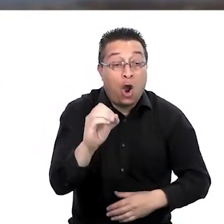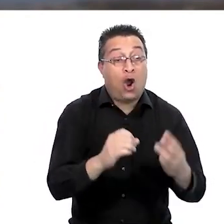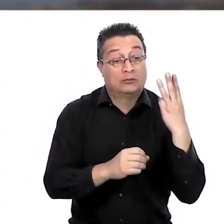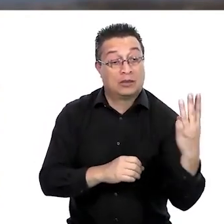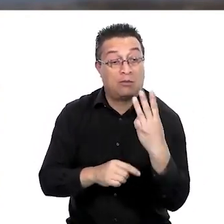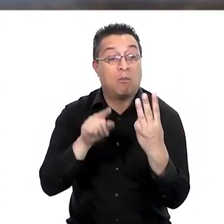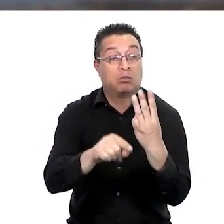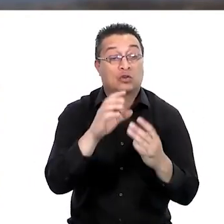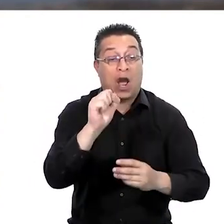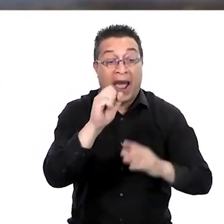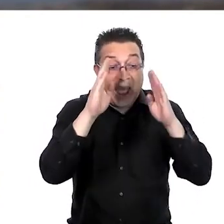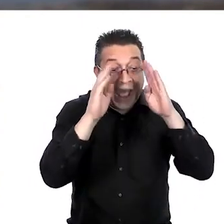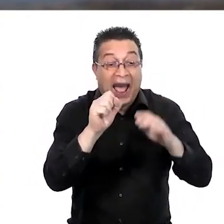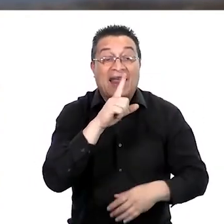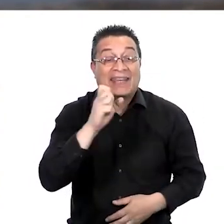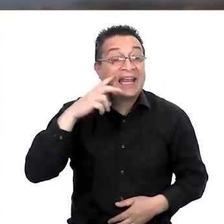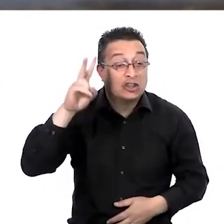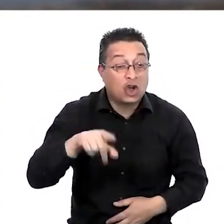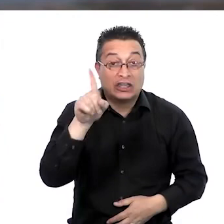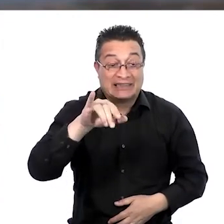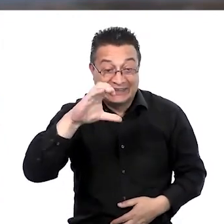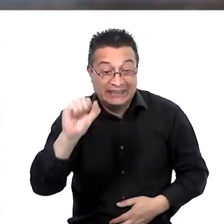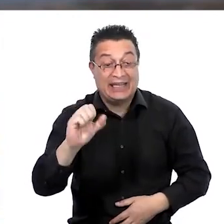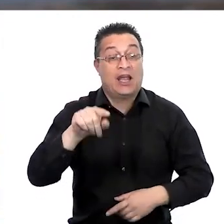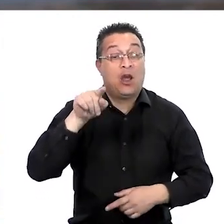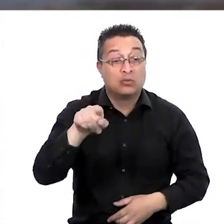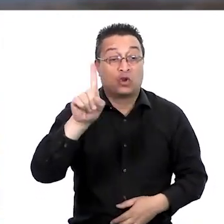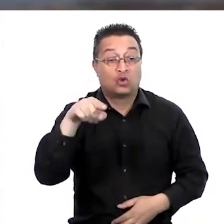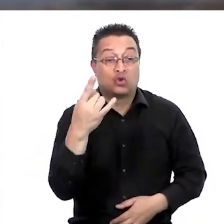603-600-390. O ingresa tu denuncia o solicitud de mediación en el sitio